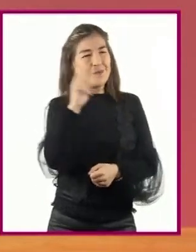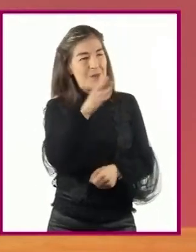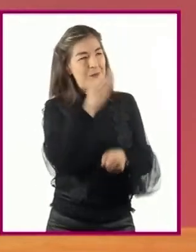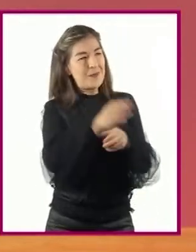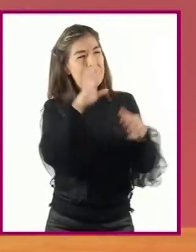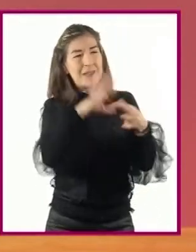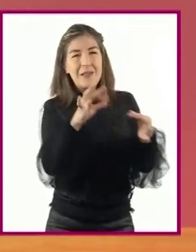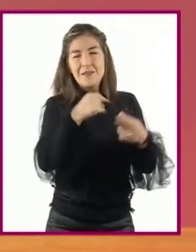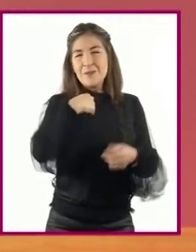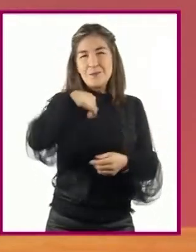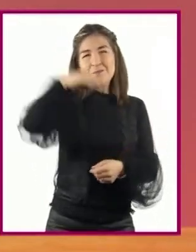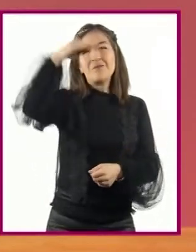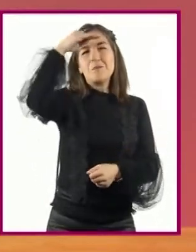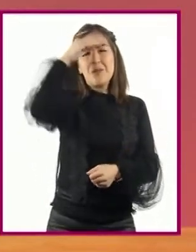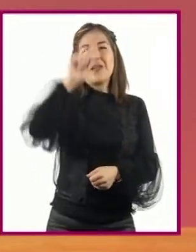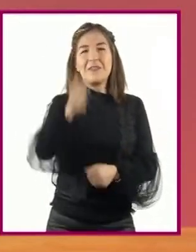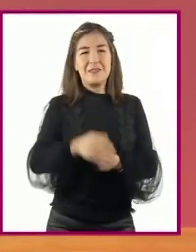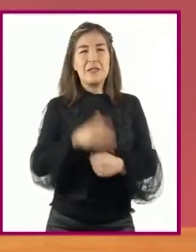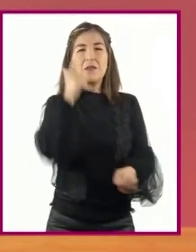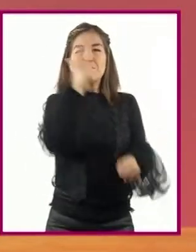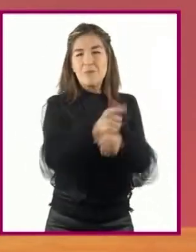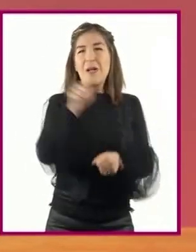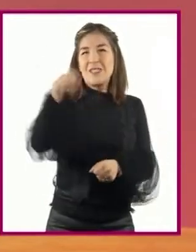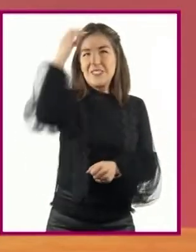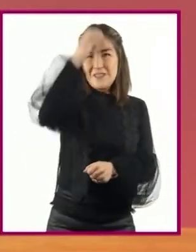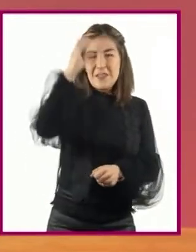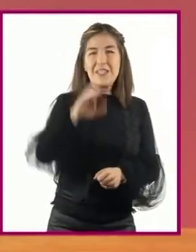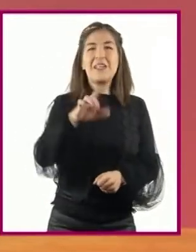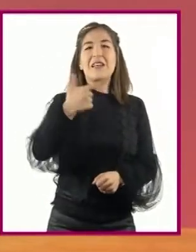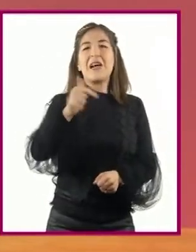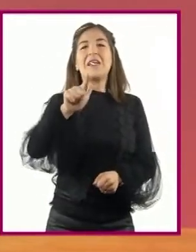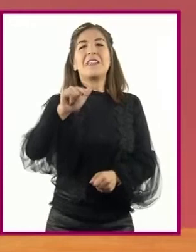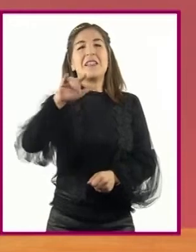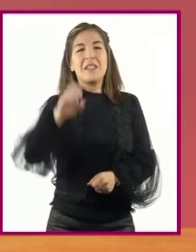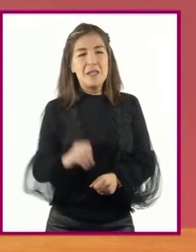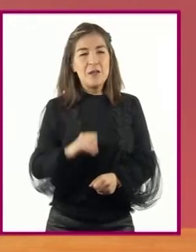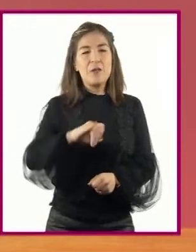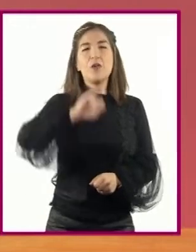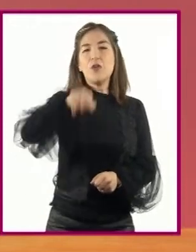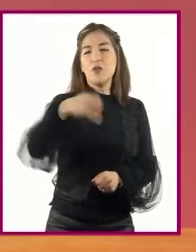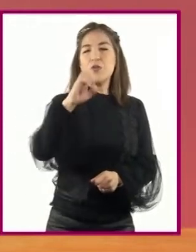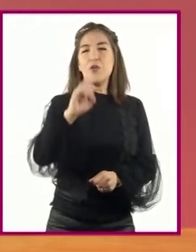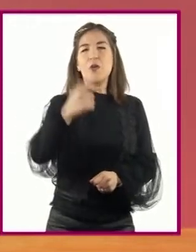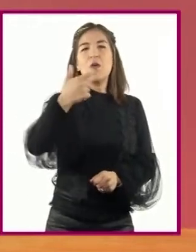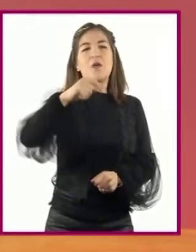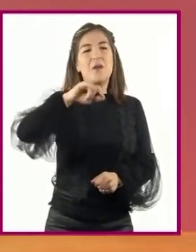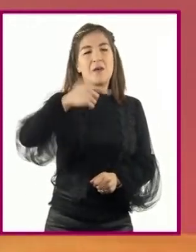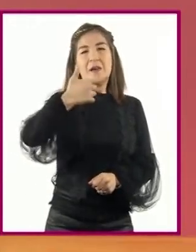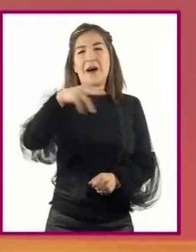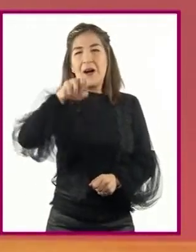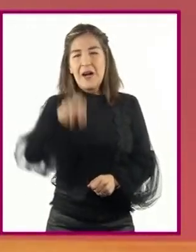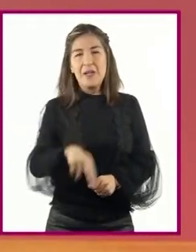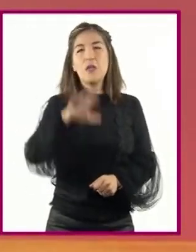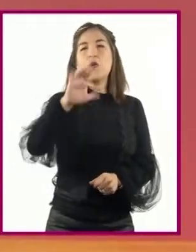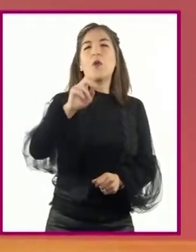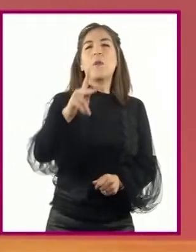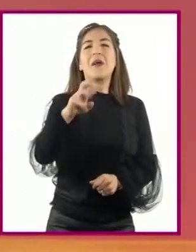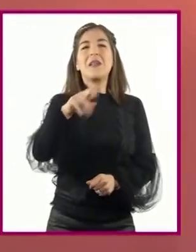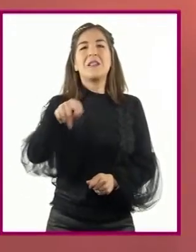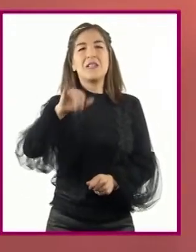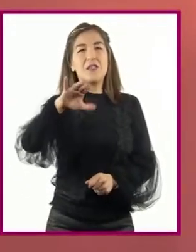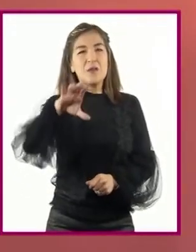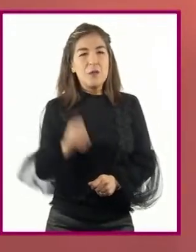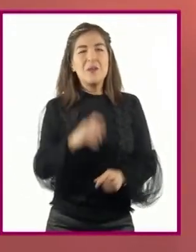descubrimientos que hacen personajes como Galileo Galilei, Tycho Brahe, Johannes Kepler, Copérnico y Giordano